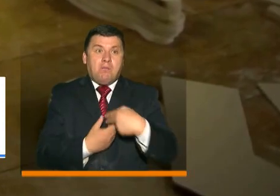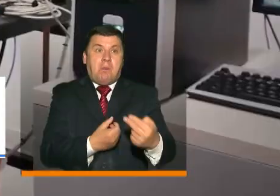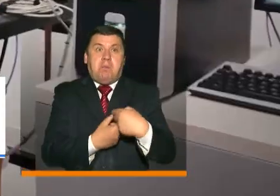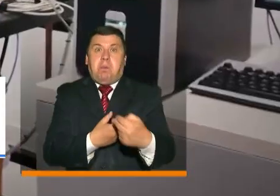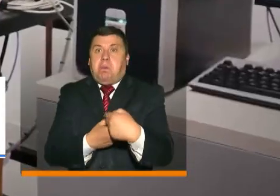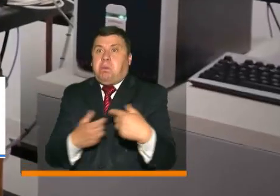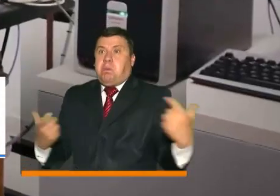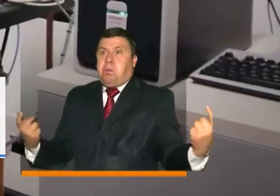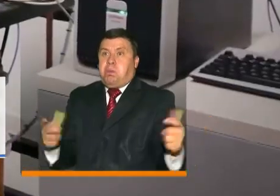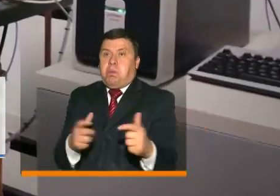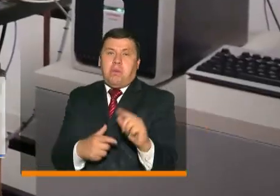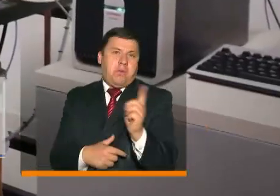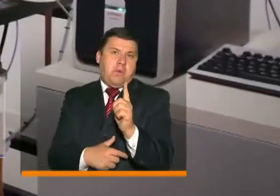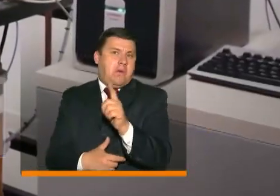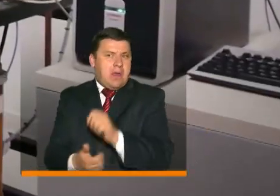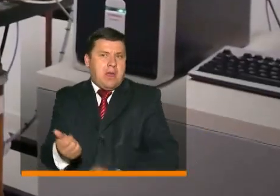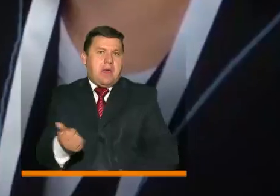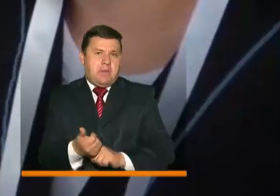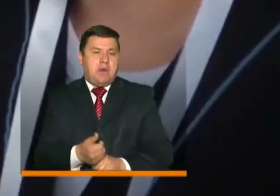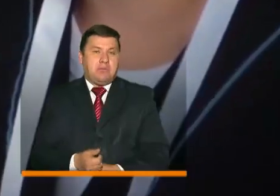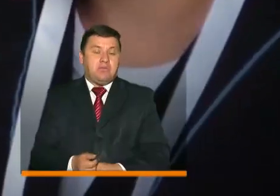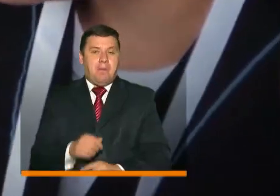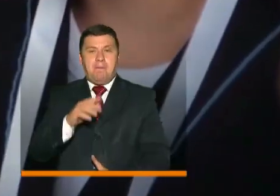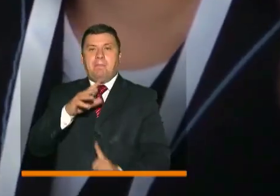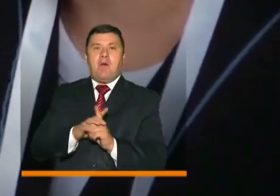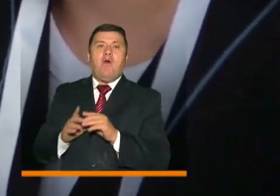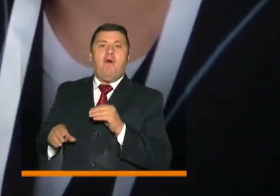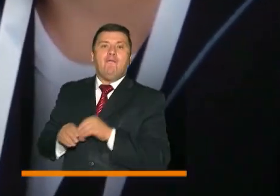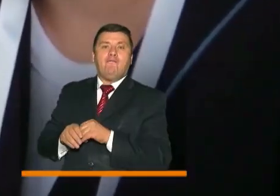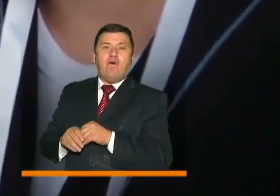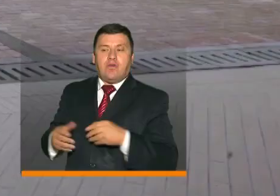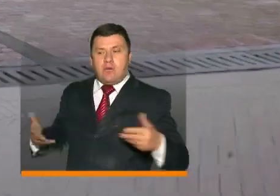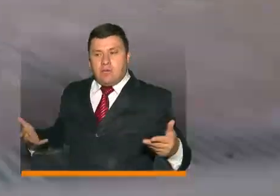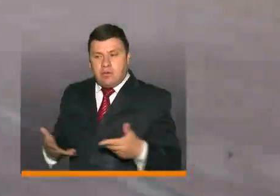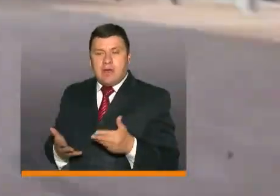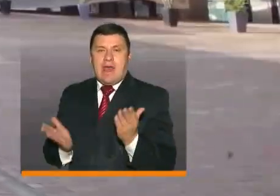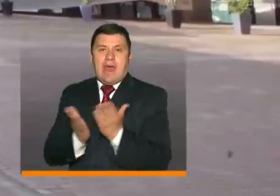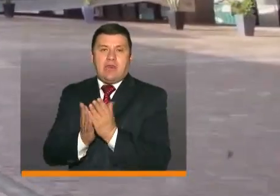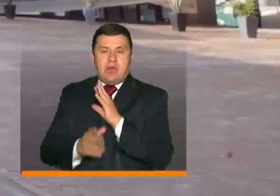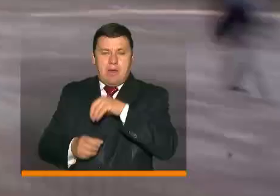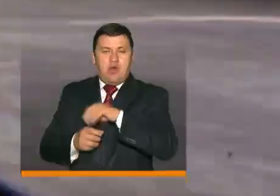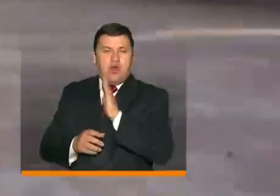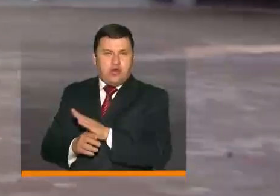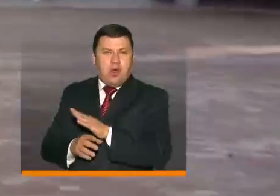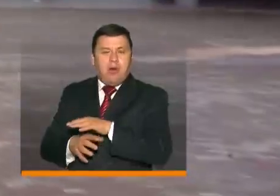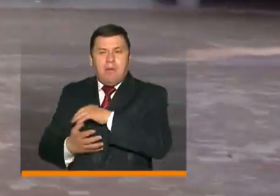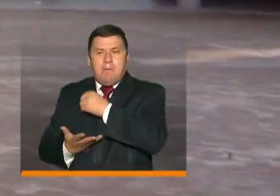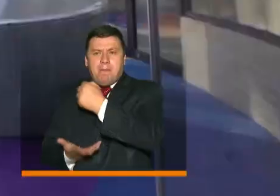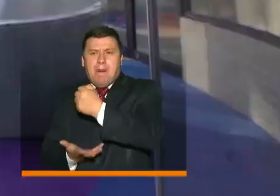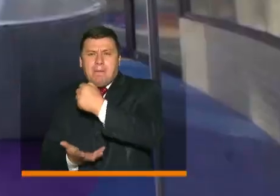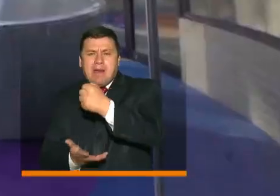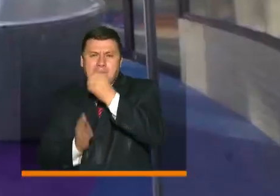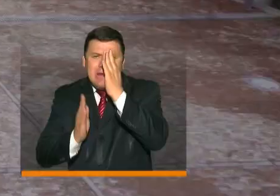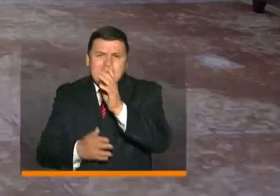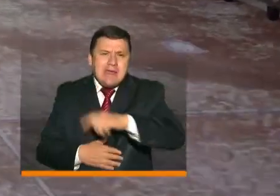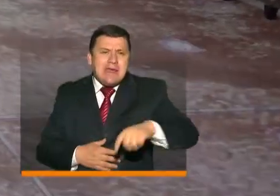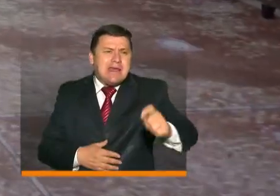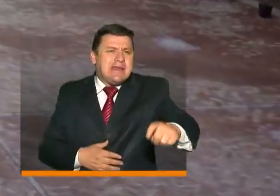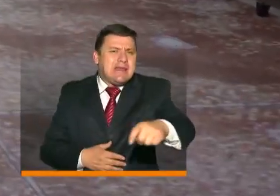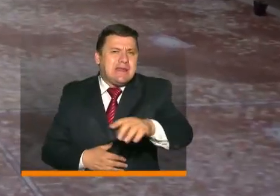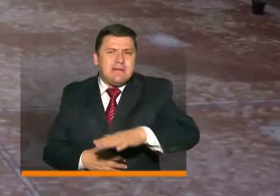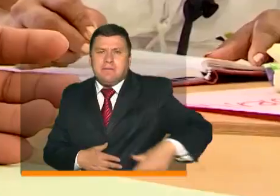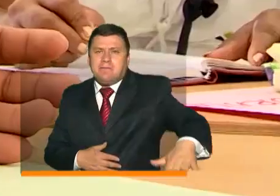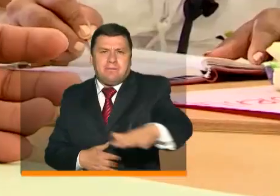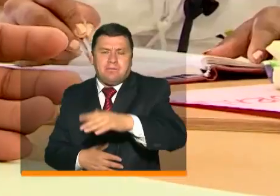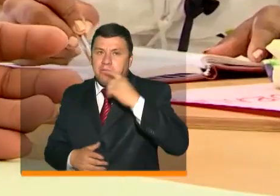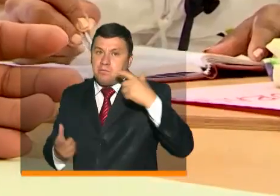y fomentar la permanencia en el sector. Se creó el Fondo Solidario para la Educación, que canalizará recursos para atender las necesidades del sector